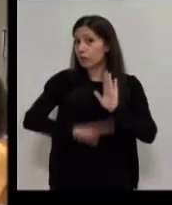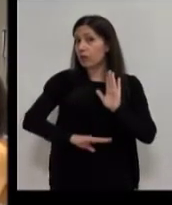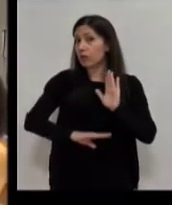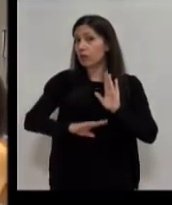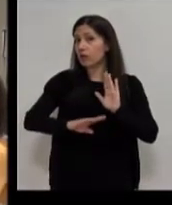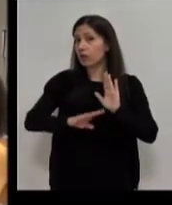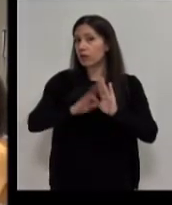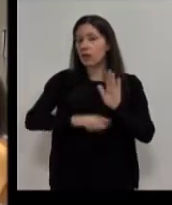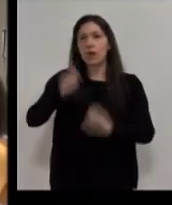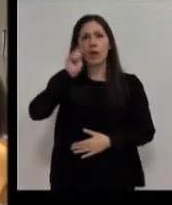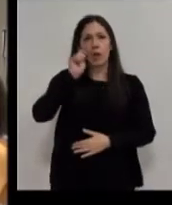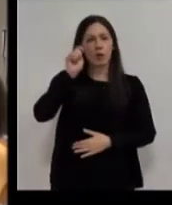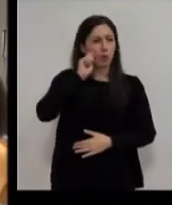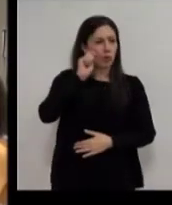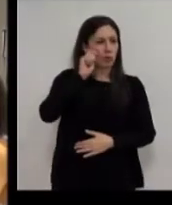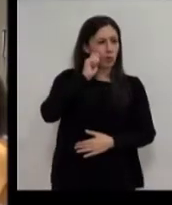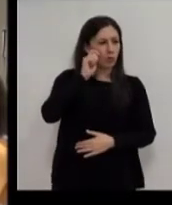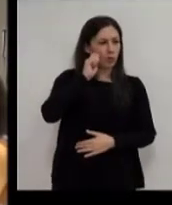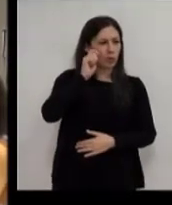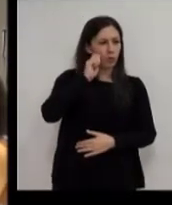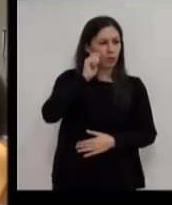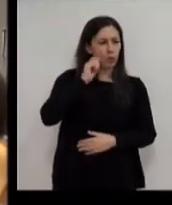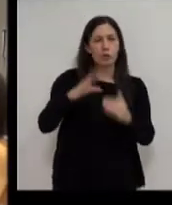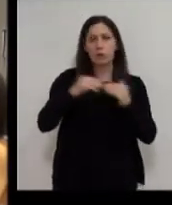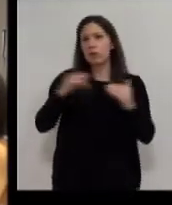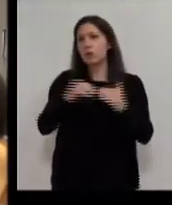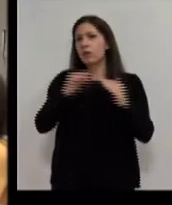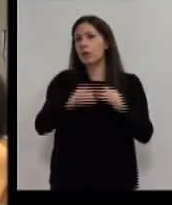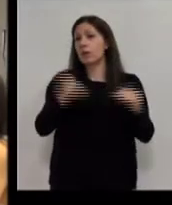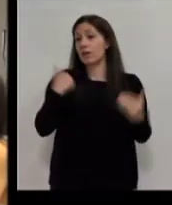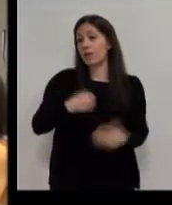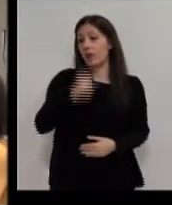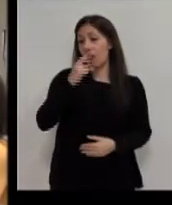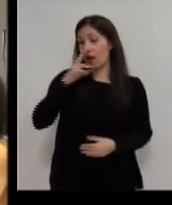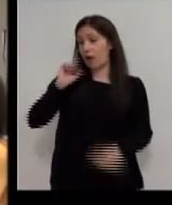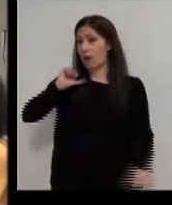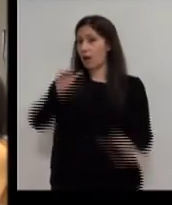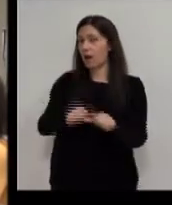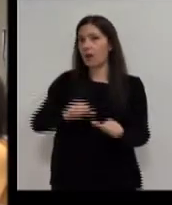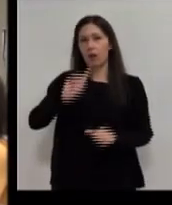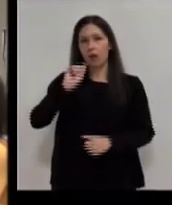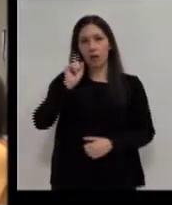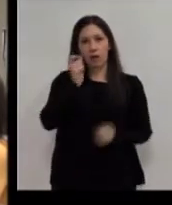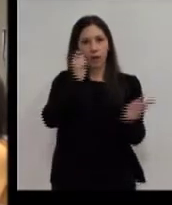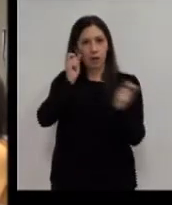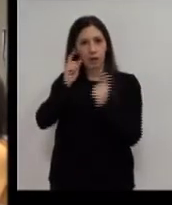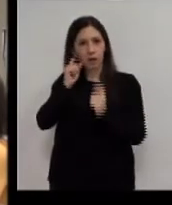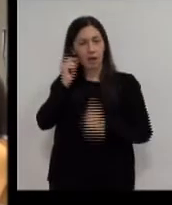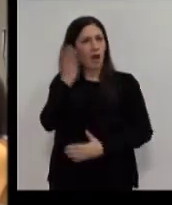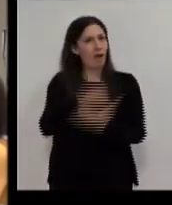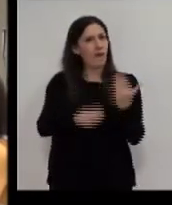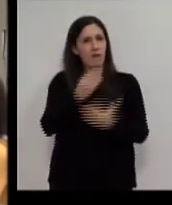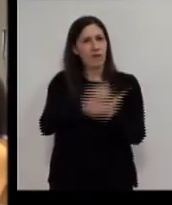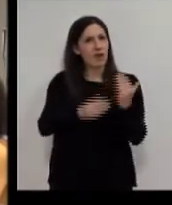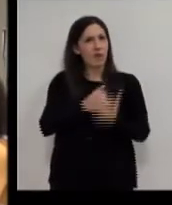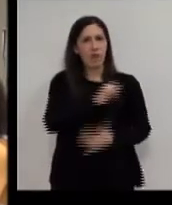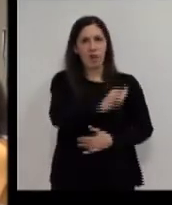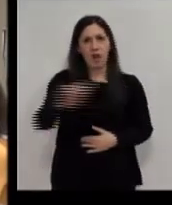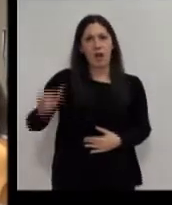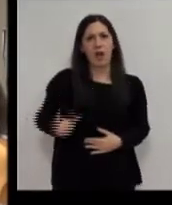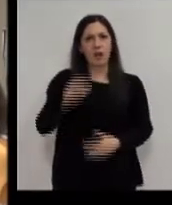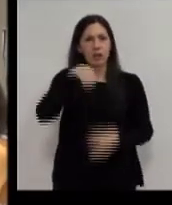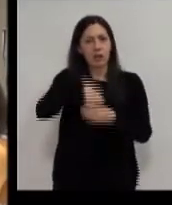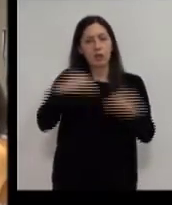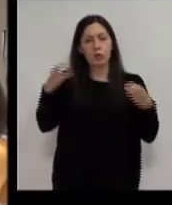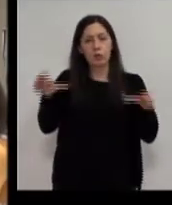discapacidad dentro del programa de turismo y termalismo del Inserso, pues hemos detectado a lo largo de todos estos años muchísimas deficiencias que hay en